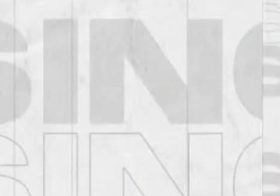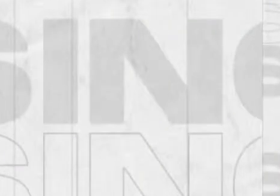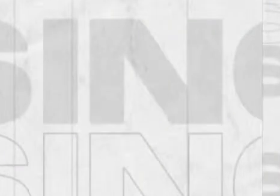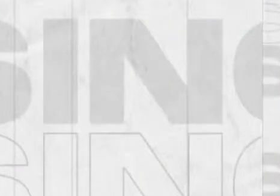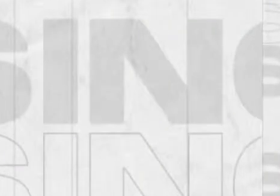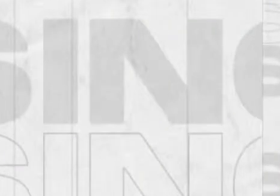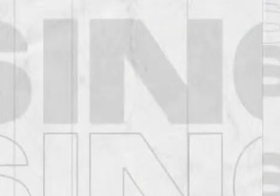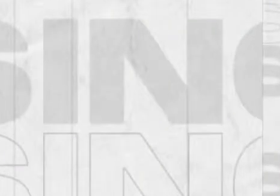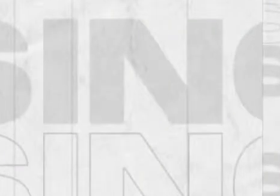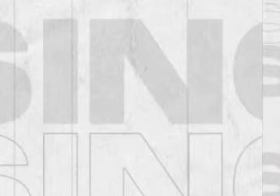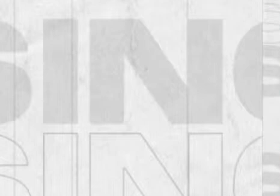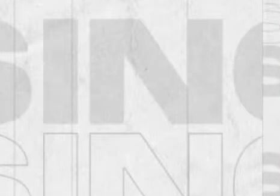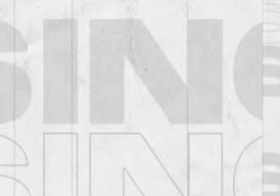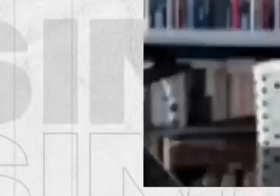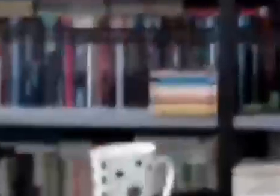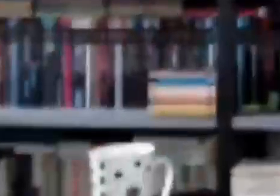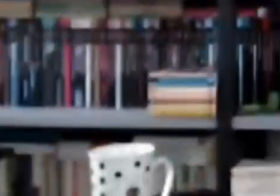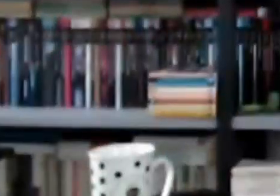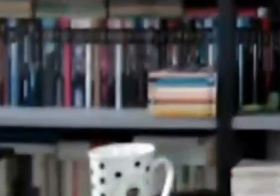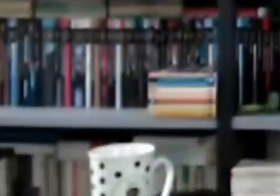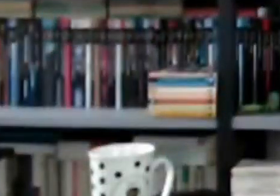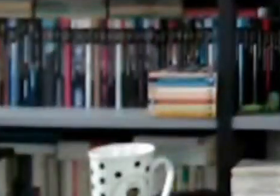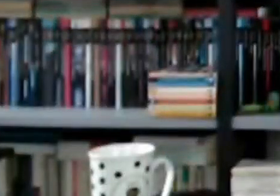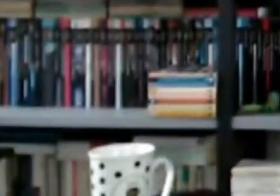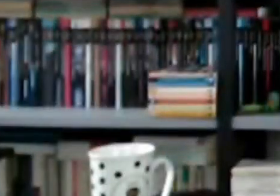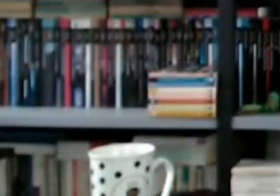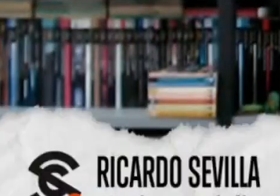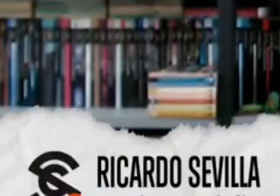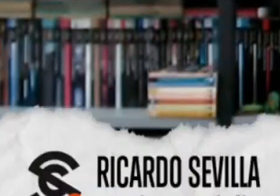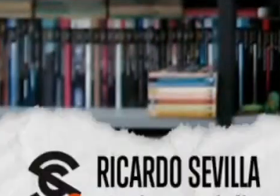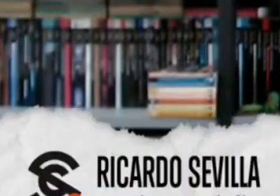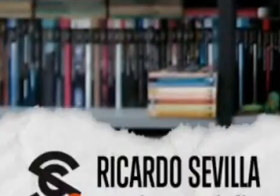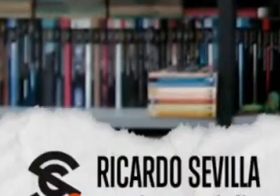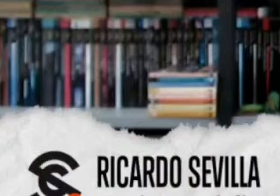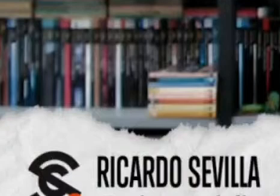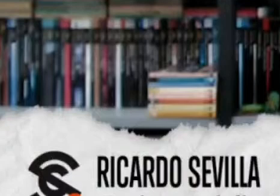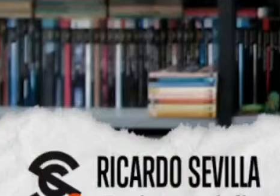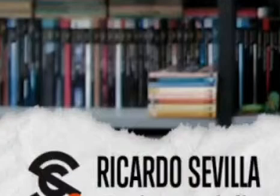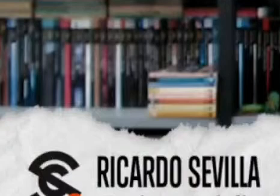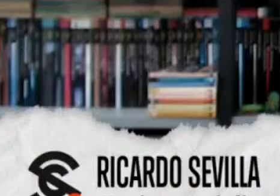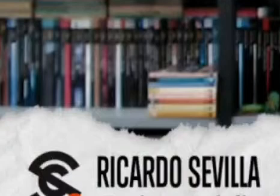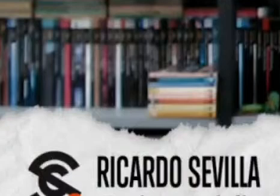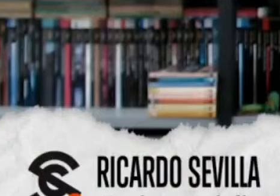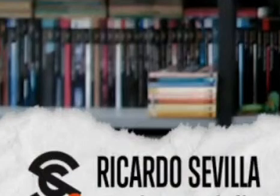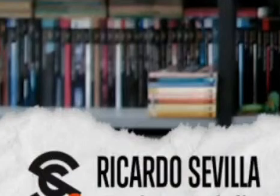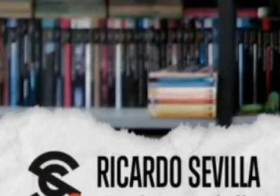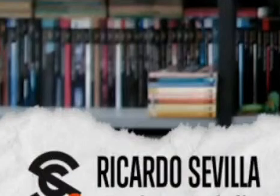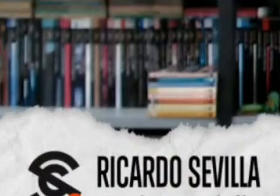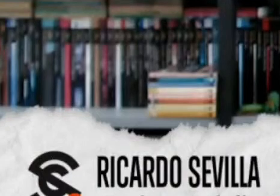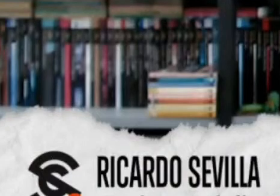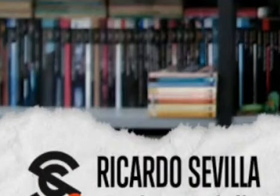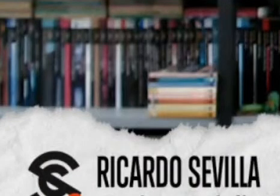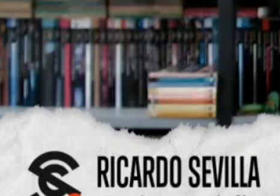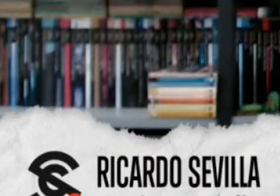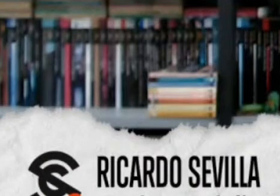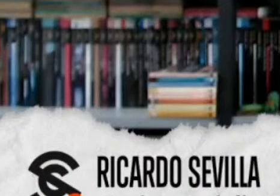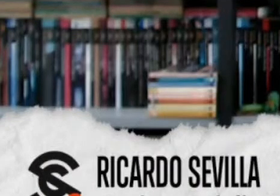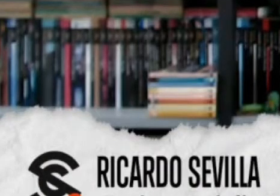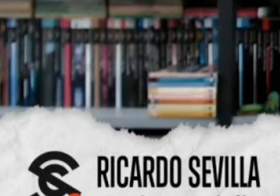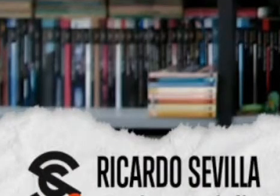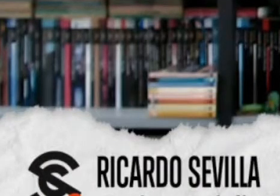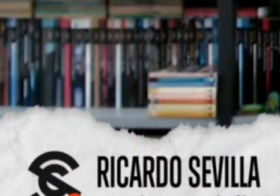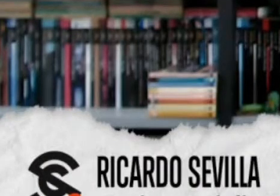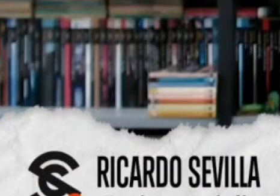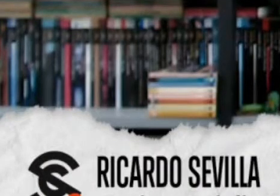para mañana, maestro. Claro que sí, mi querido Vicente, público memorioso. Siga usted, por favor, aquí en Sin Censura. No se pierda detalle de esta